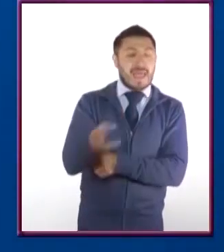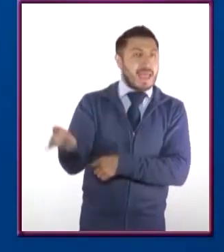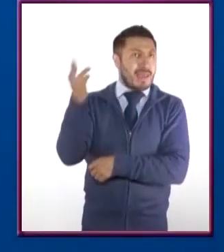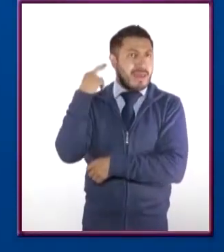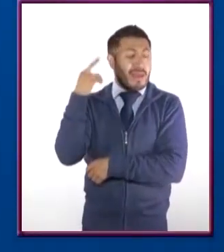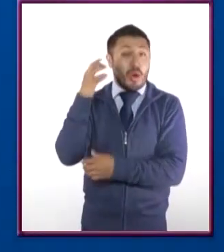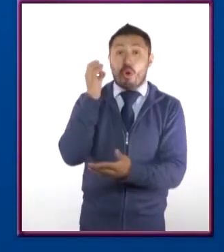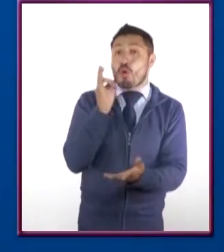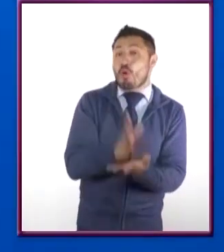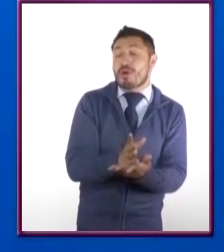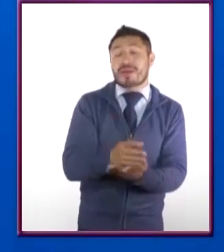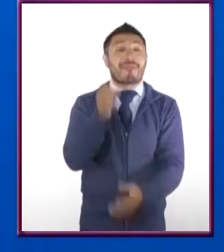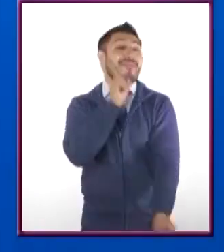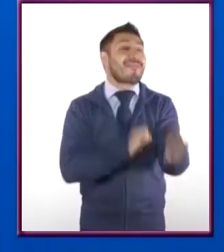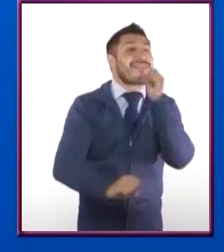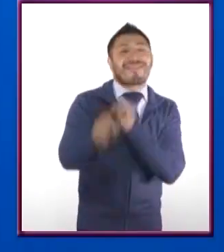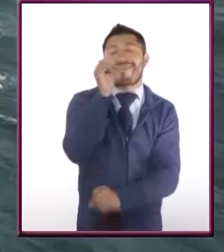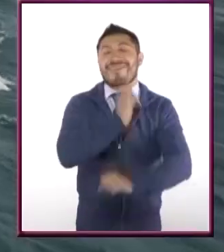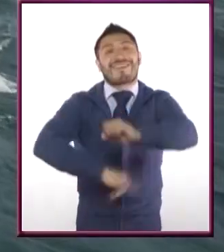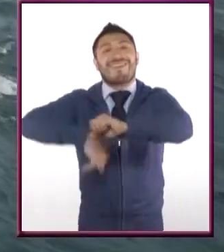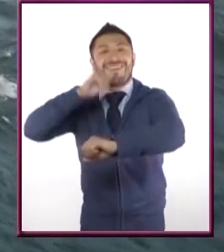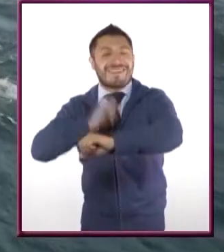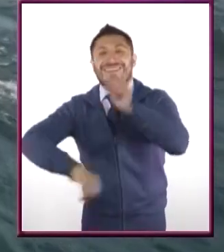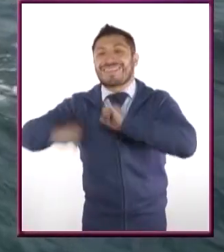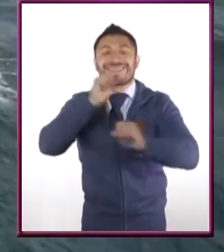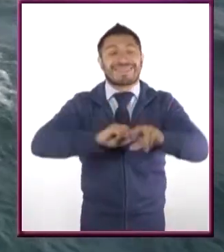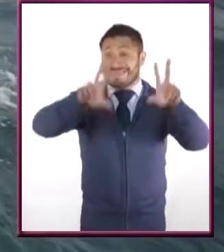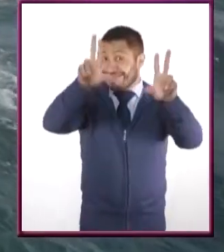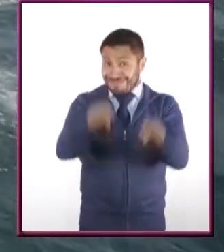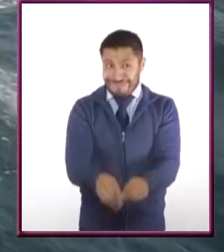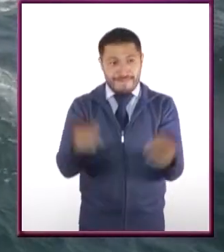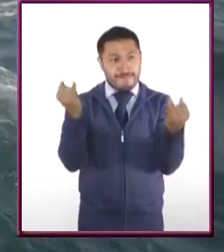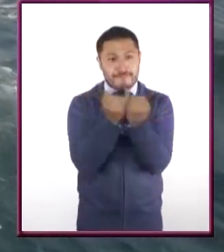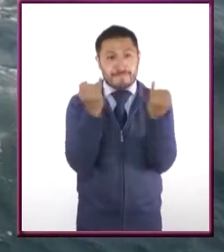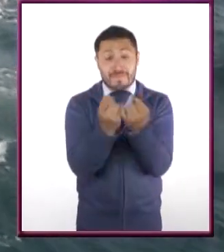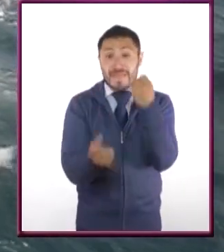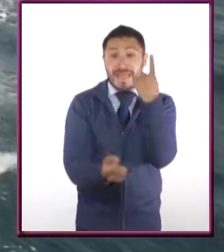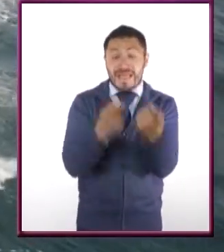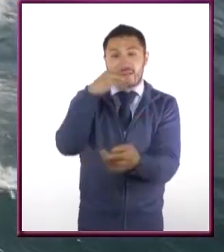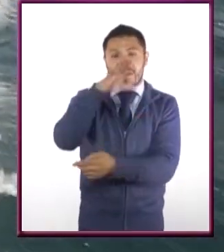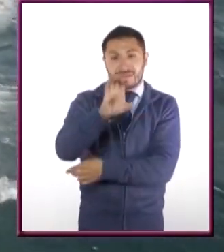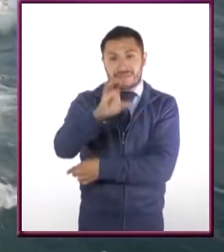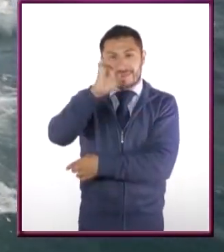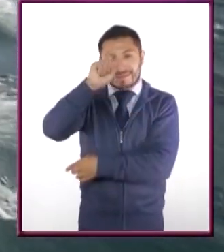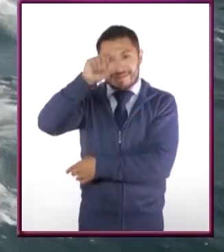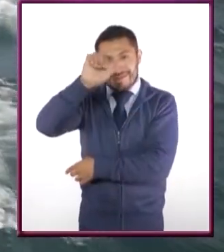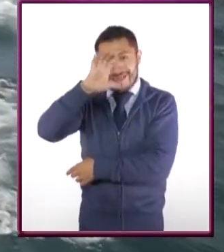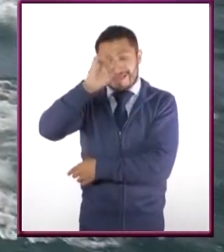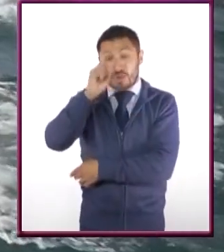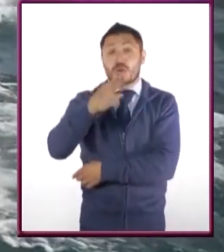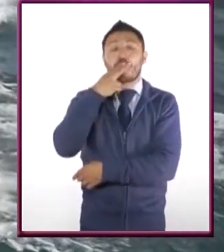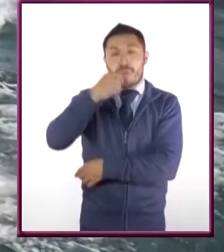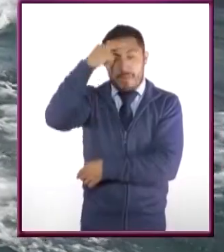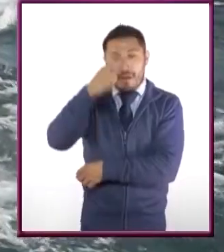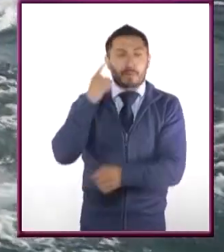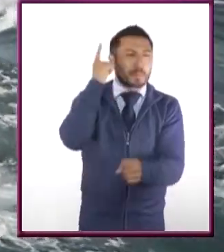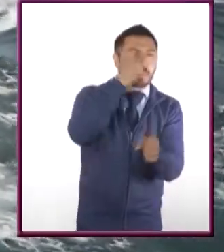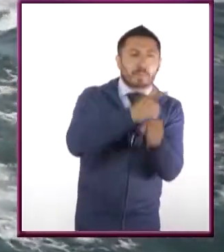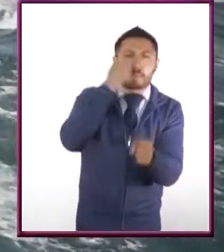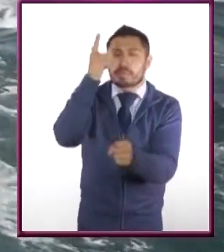sirven para contarse chismes de ballenas. Algunos cetáceos también los usan para localizar sus presas mediante